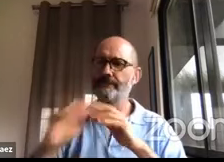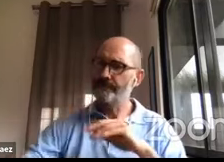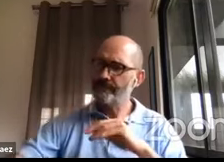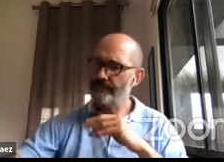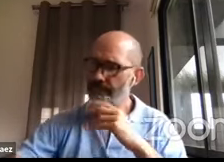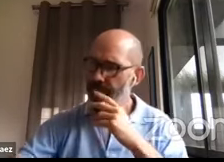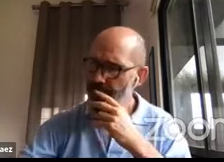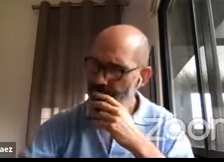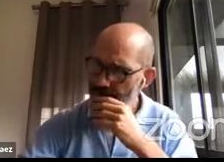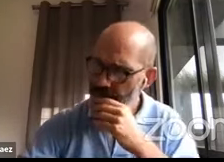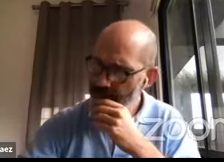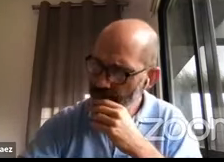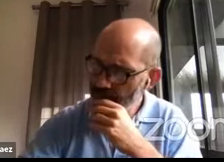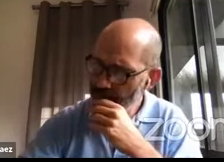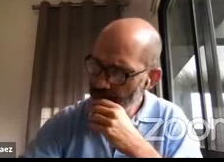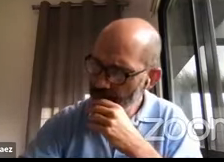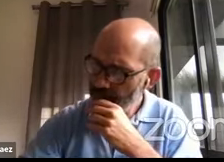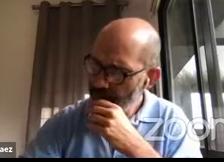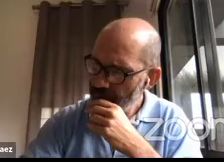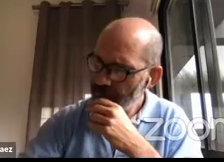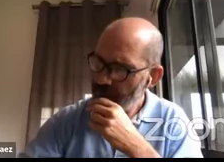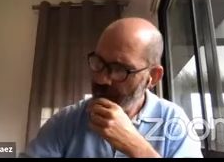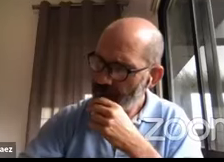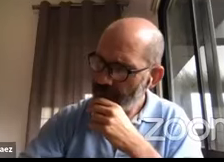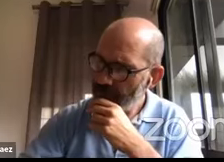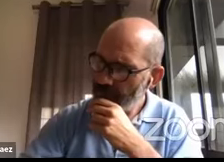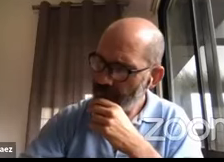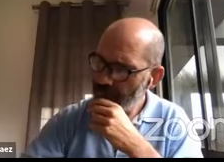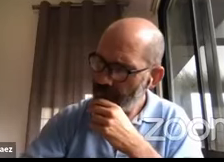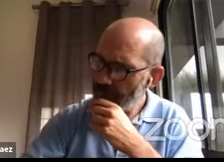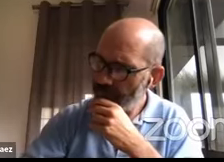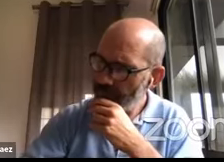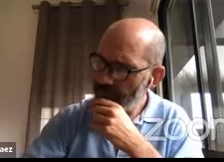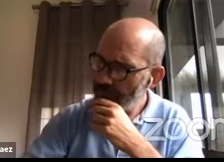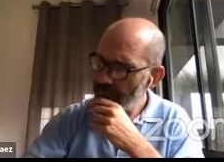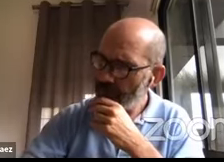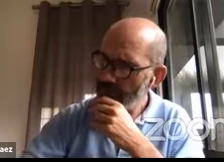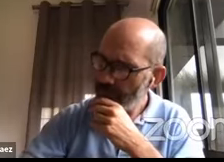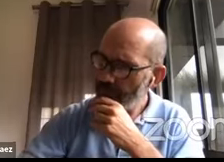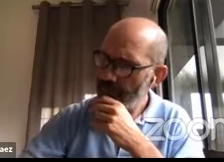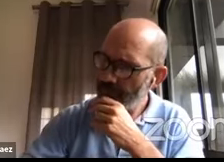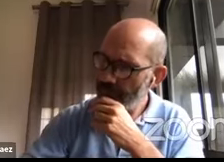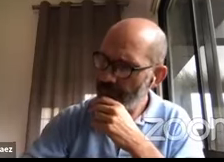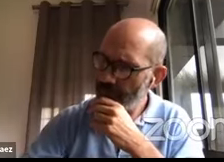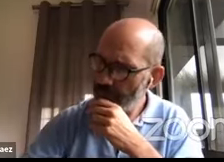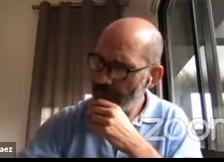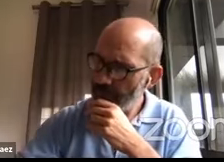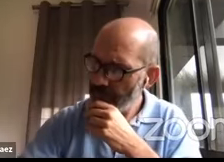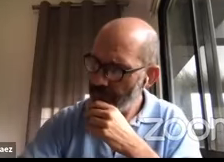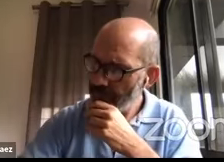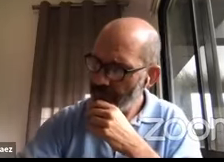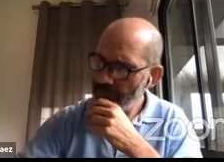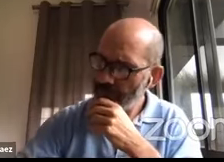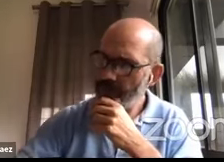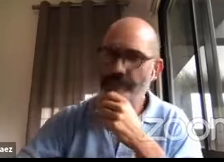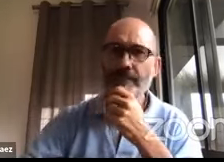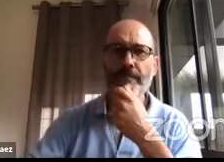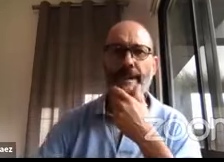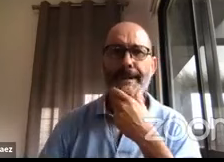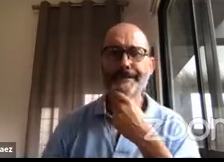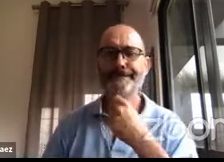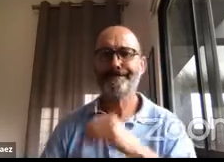recuerdo que yo siendo como una chica de clase media que no era de clase media al también millonaria ni mucho menos si tuve la